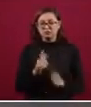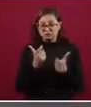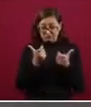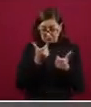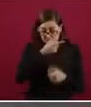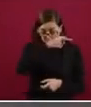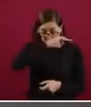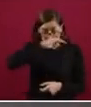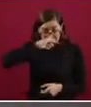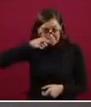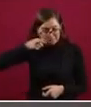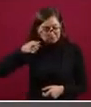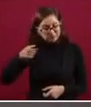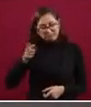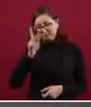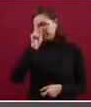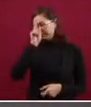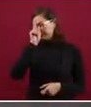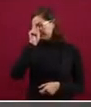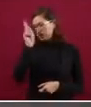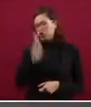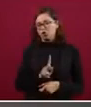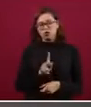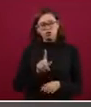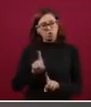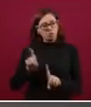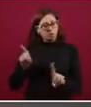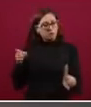dinero, que el objetivo tiene que ser